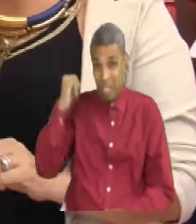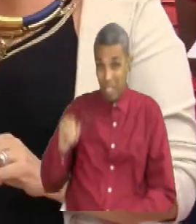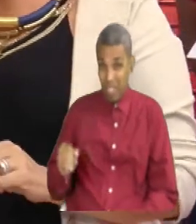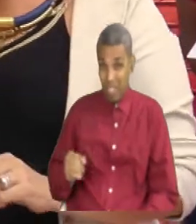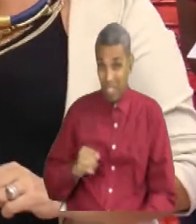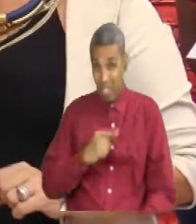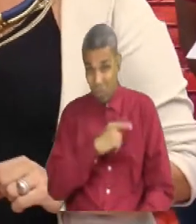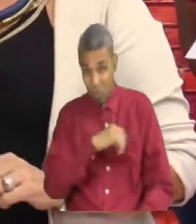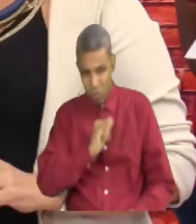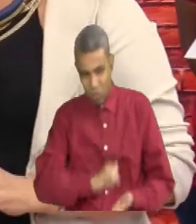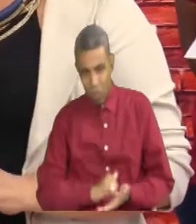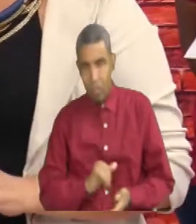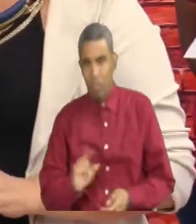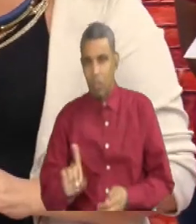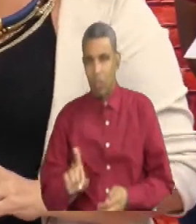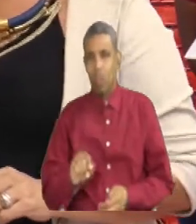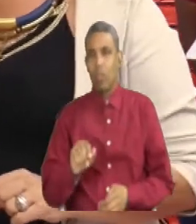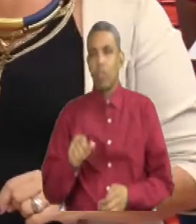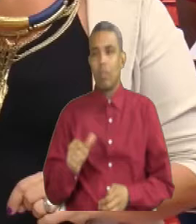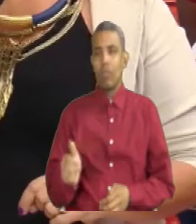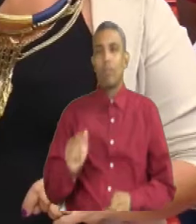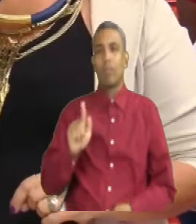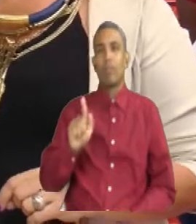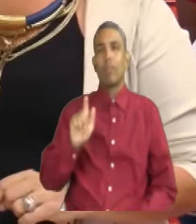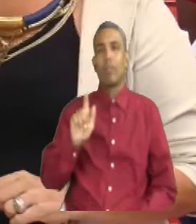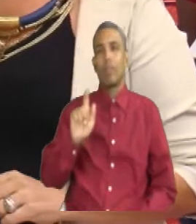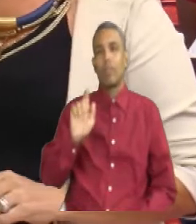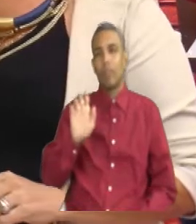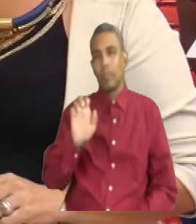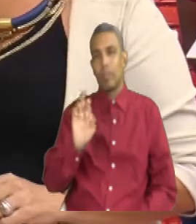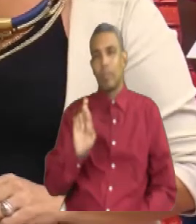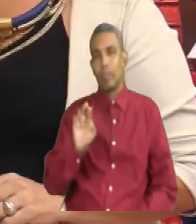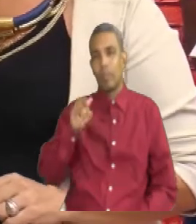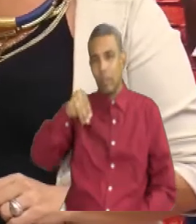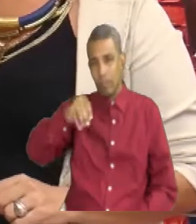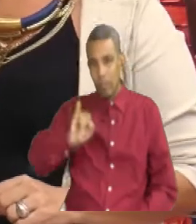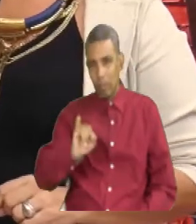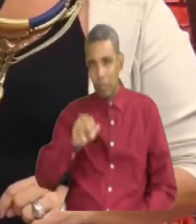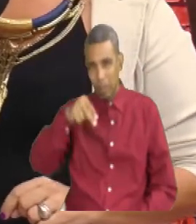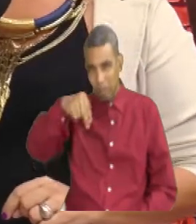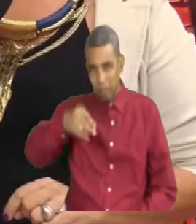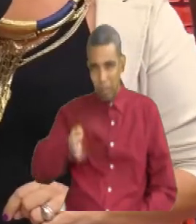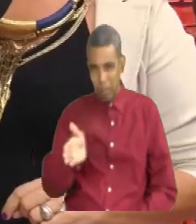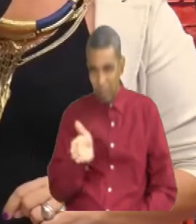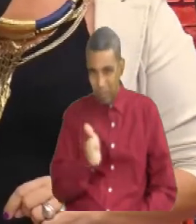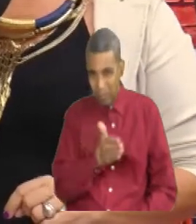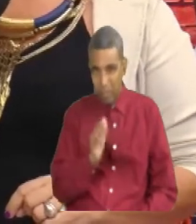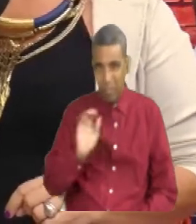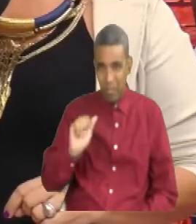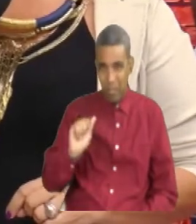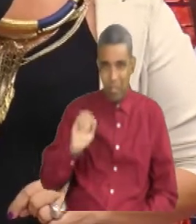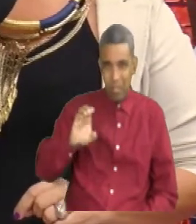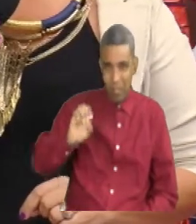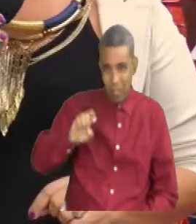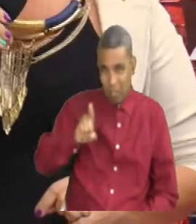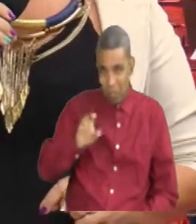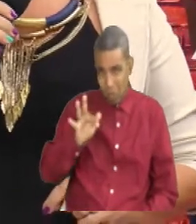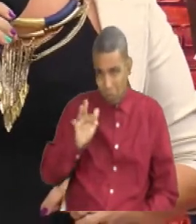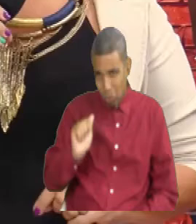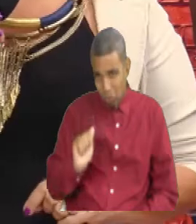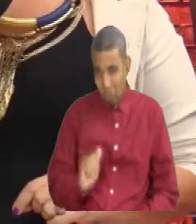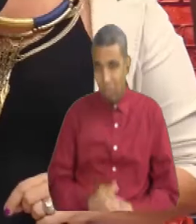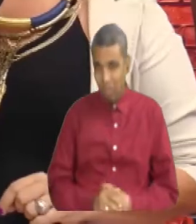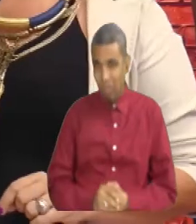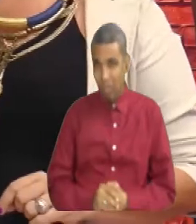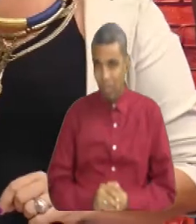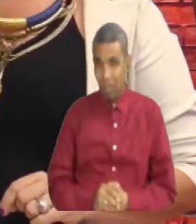canción es de la autoría de Fermín Acosta. O sea que en esta producción podemos ver el trabajo tuyo con otros artistas, articulado